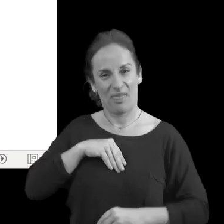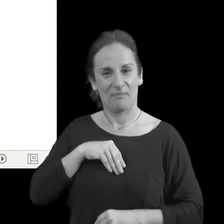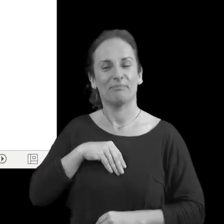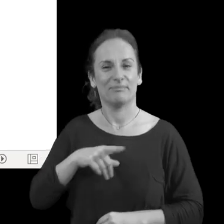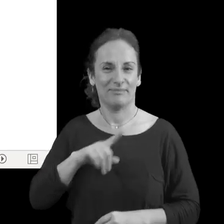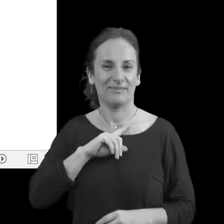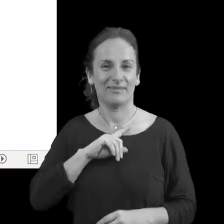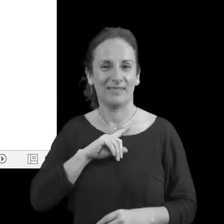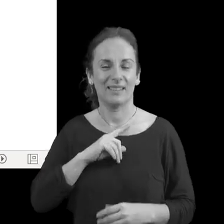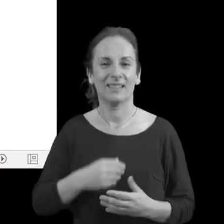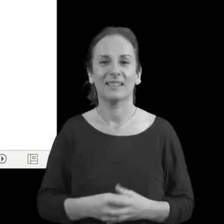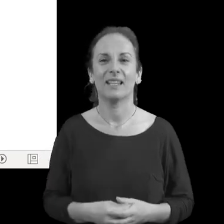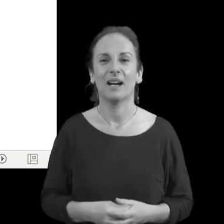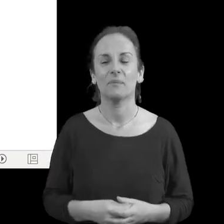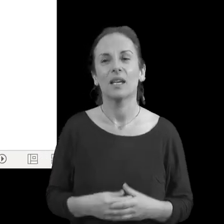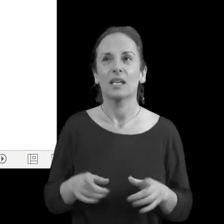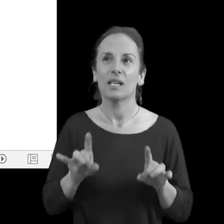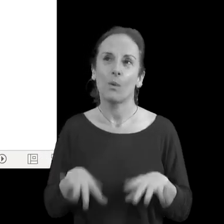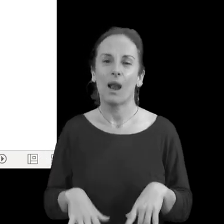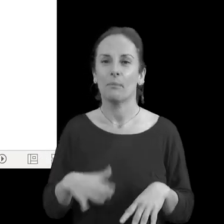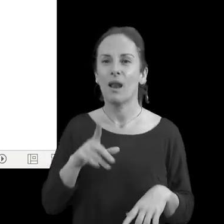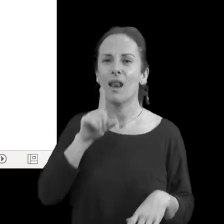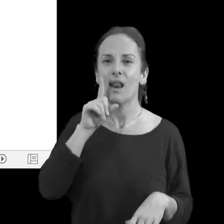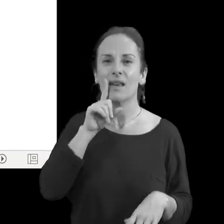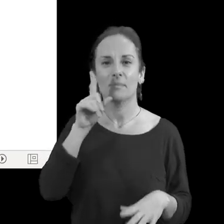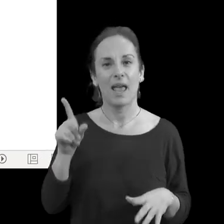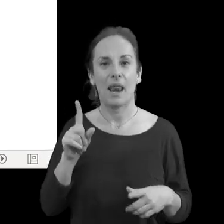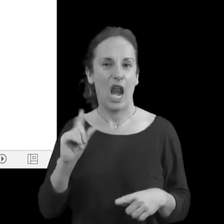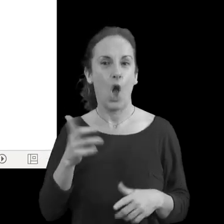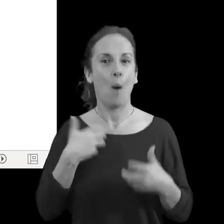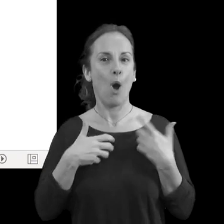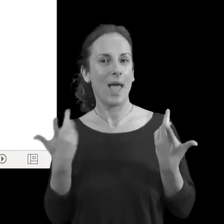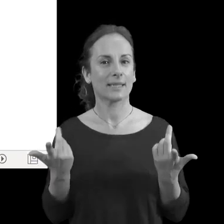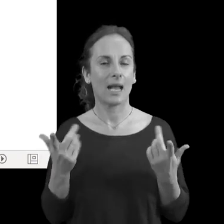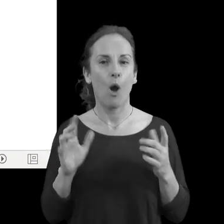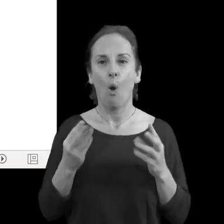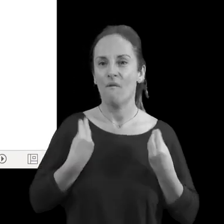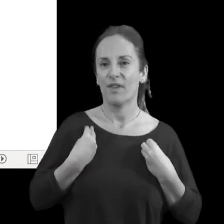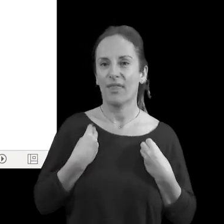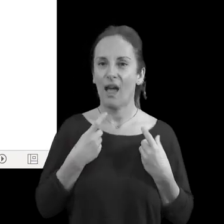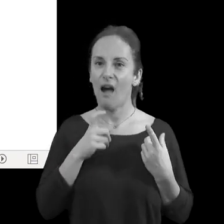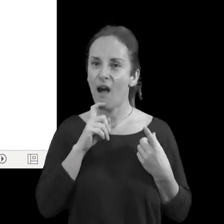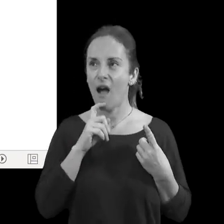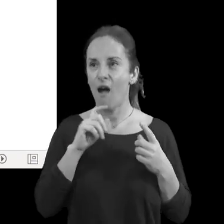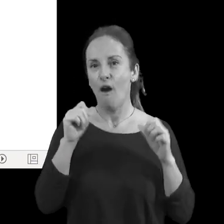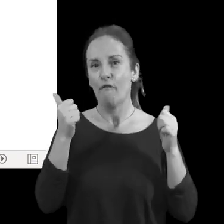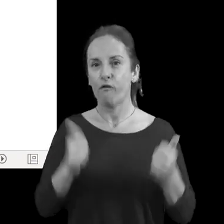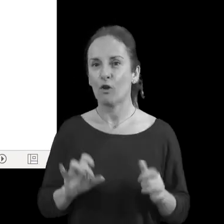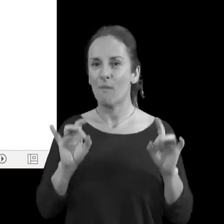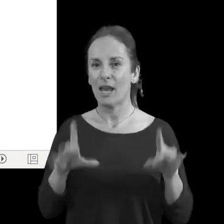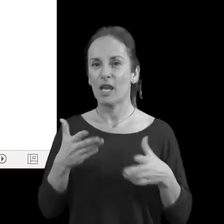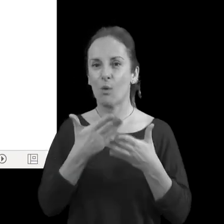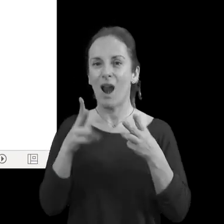siempre y cuando, bueno, tengamos unas plumas que no molesten mucho, sigamos, tengamos unos estilos de vida que encajen más en esta sociedad, ¿no? Bueno,